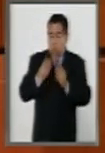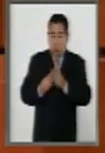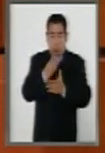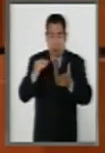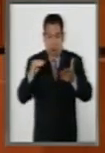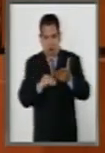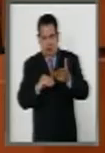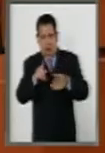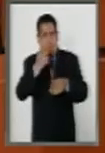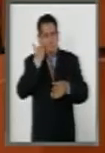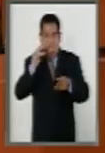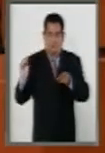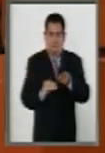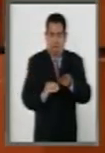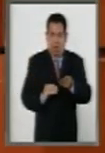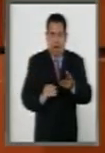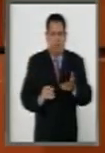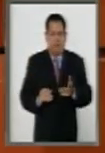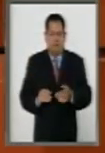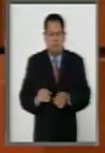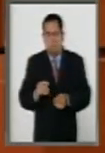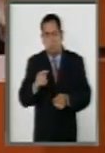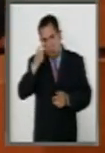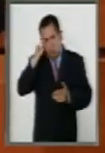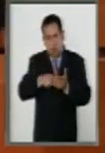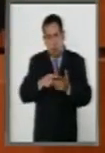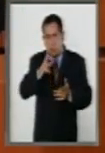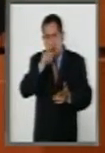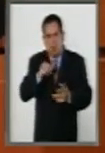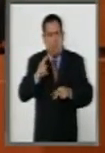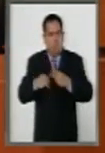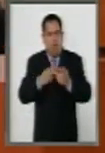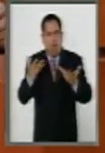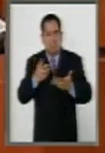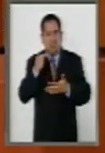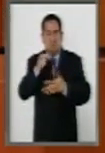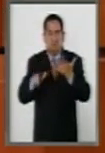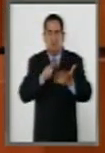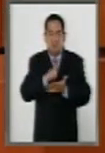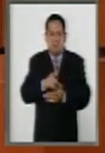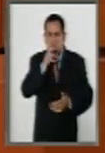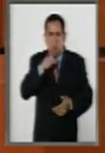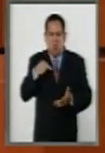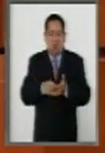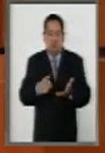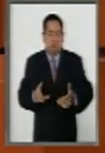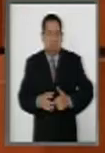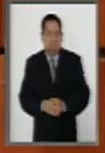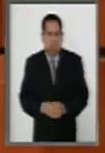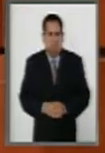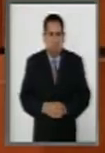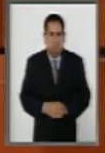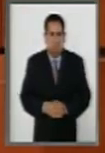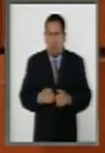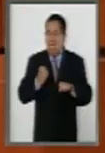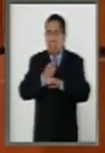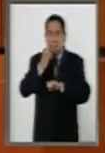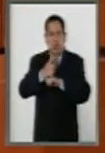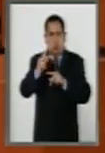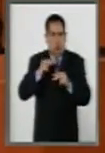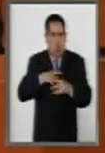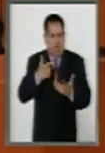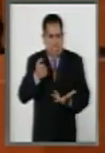que metieron, creo que no se van a poder lograr esta ley. Los estados no